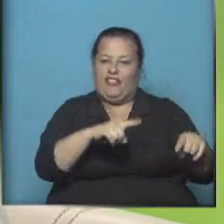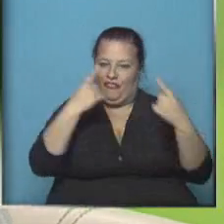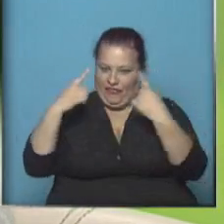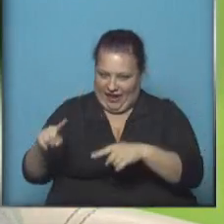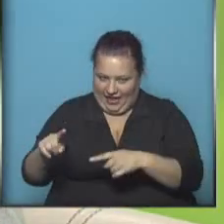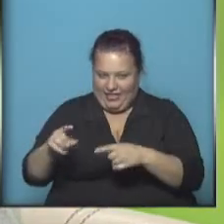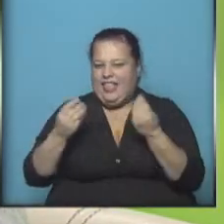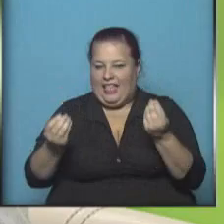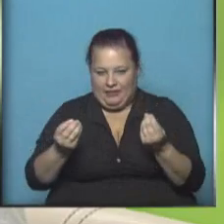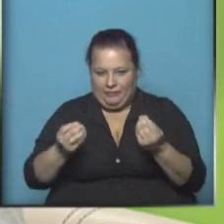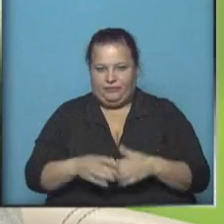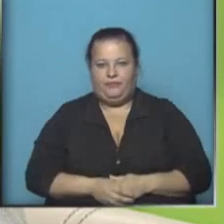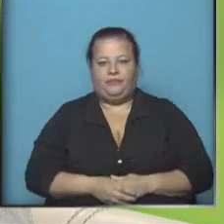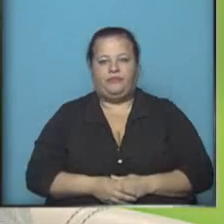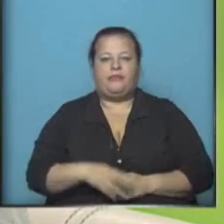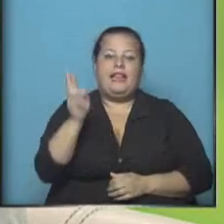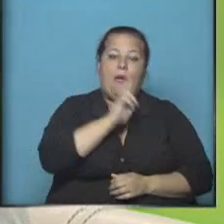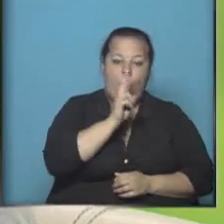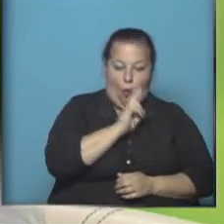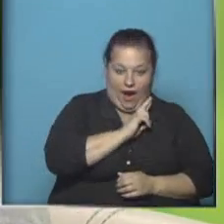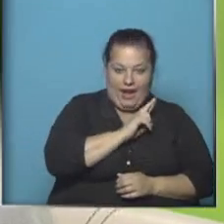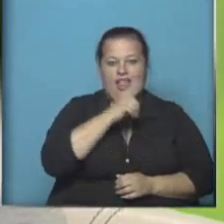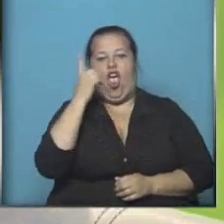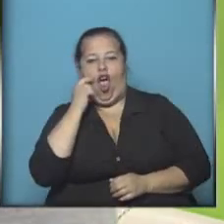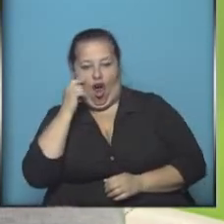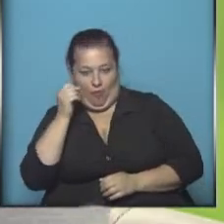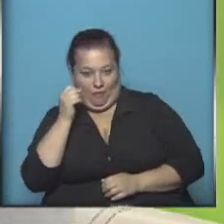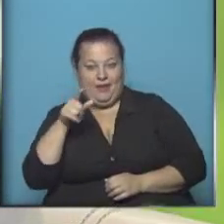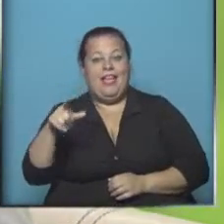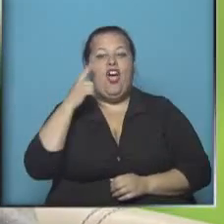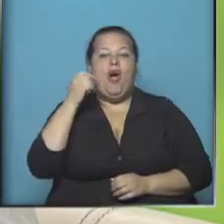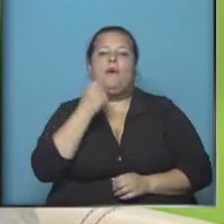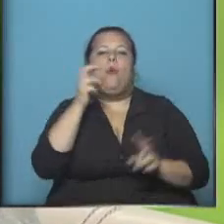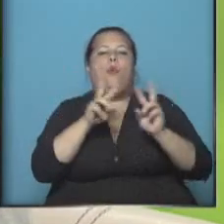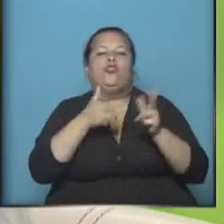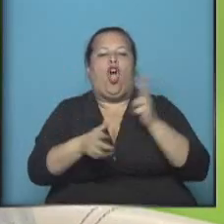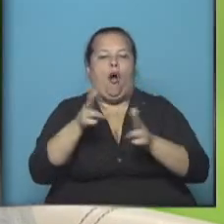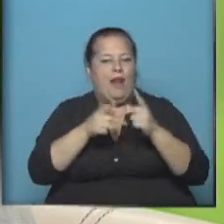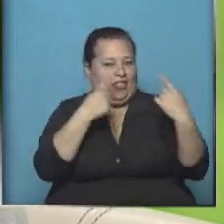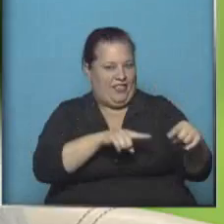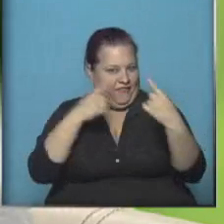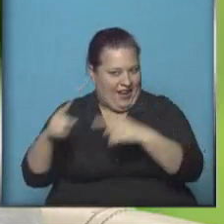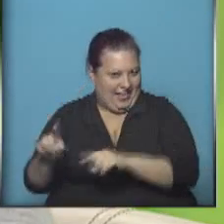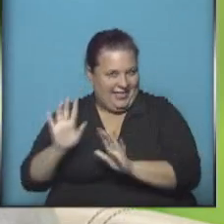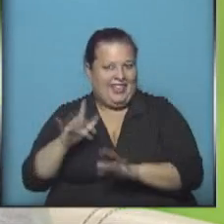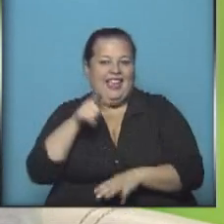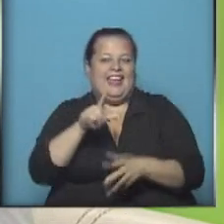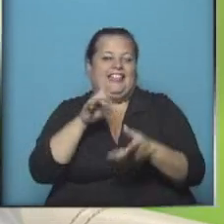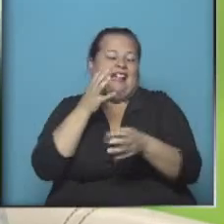diferencia entre las mujeres y los varones que buscan este tipo de cirugías o este tipo